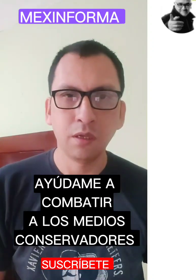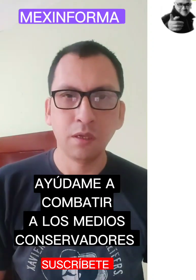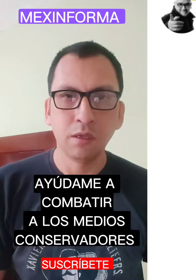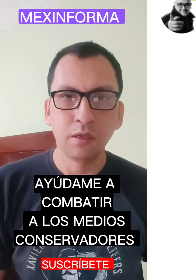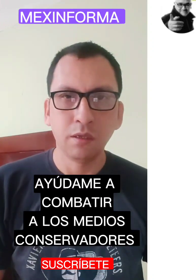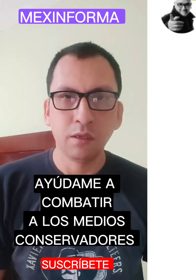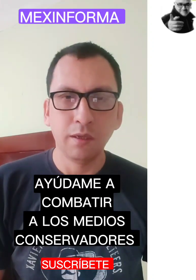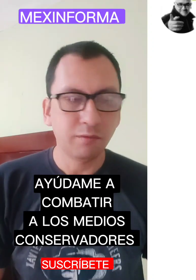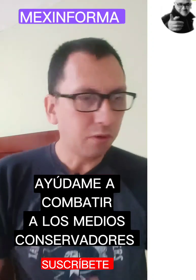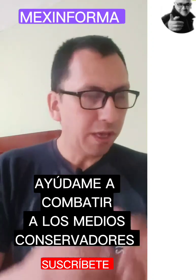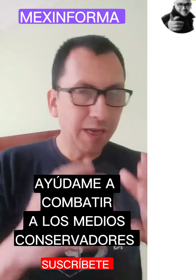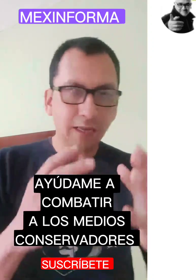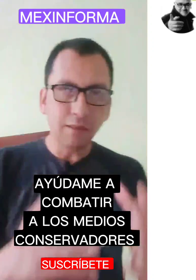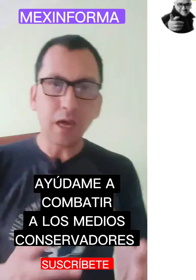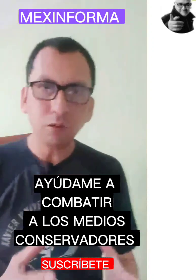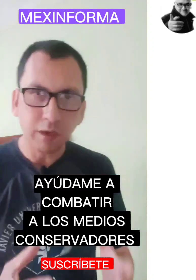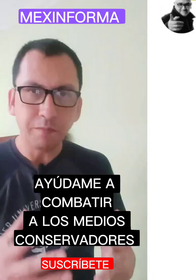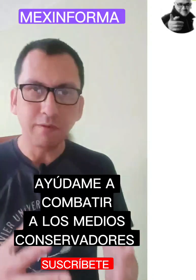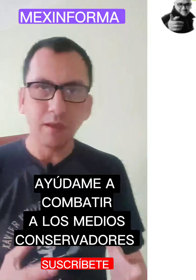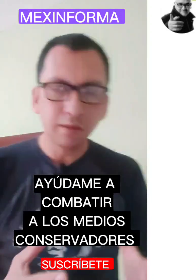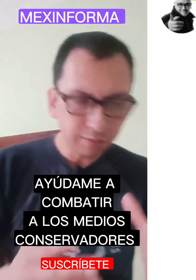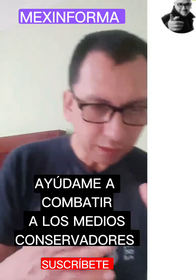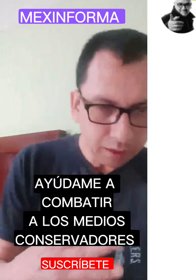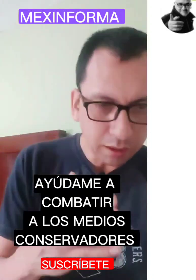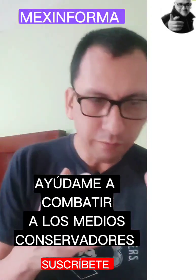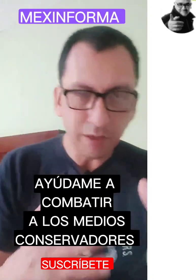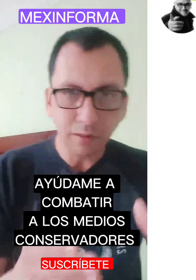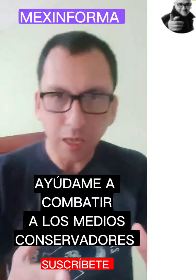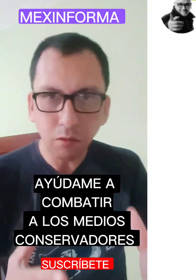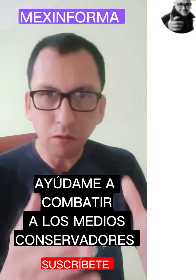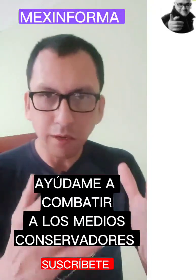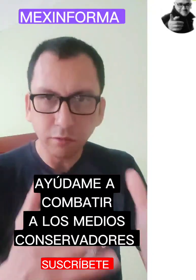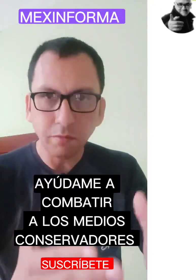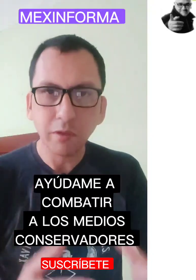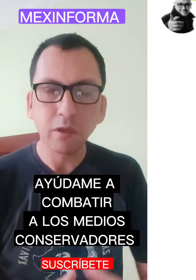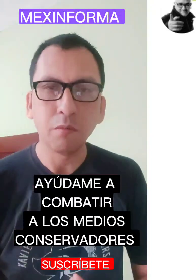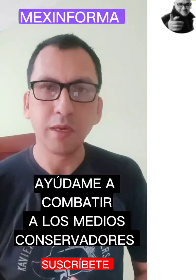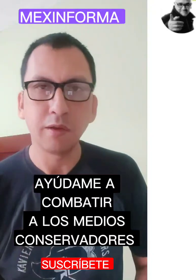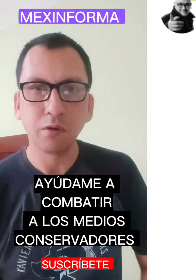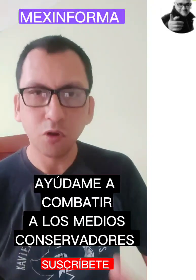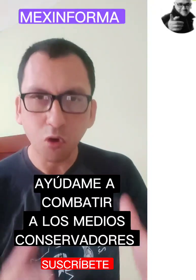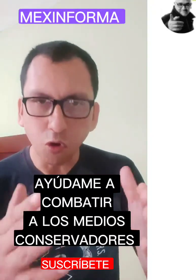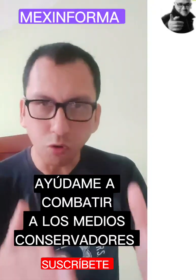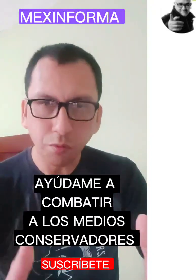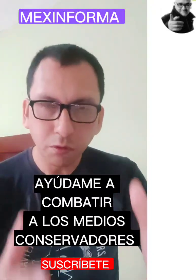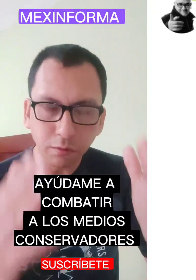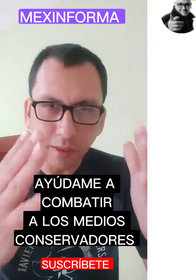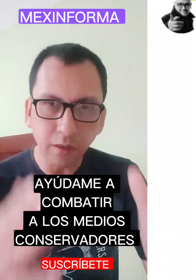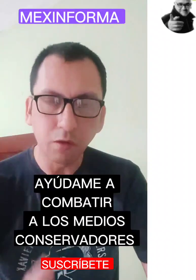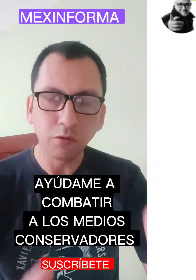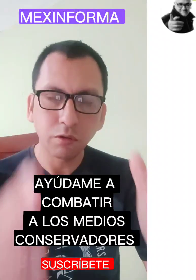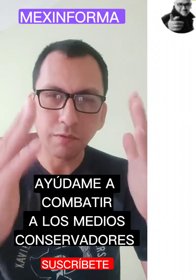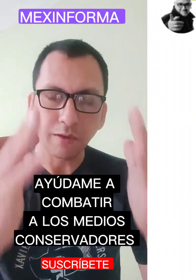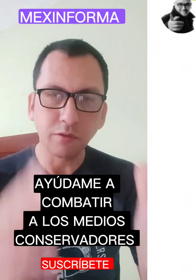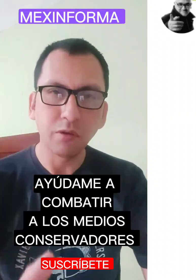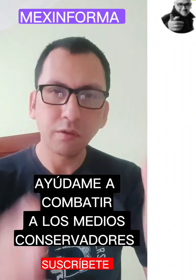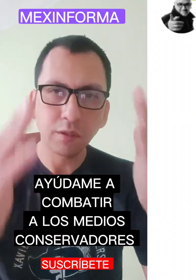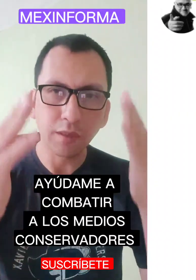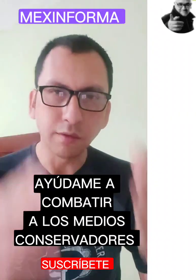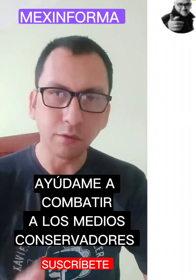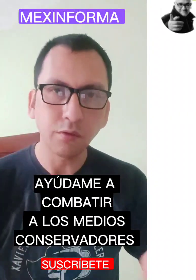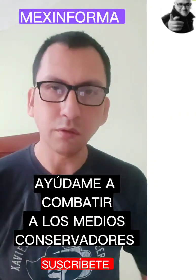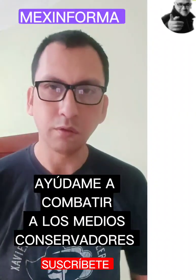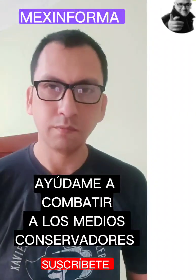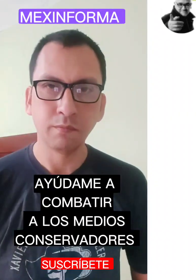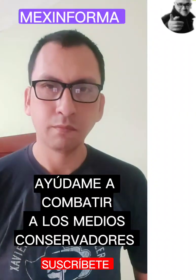estamos. Estoy encantado que el presidente esté enfrentado con estos medios de comunicación corruptos, mentirosos,